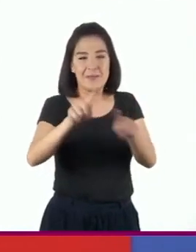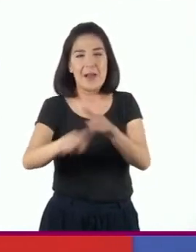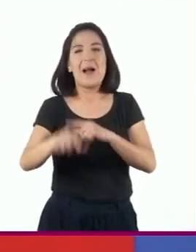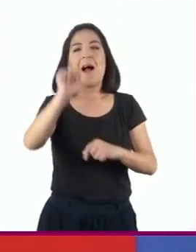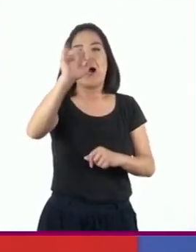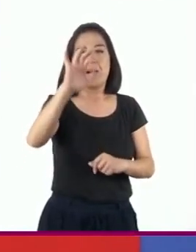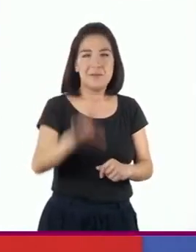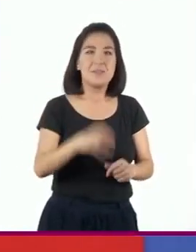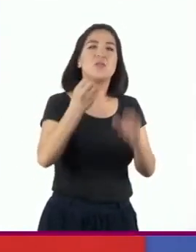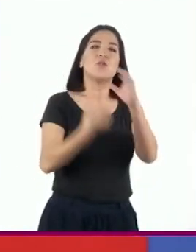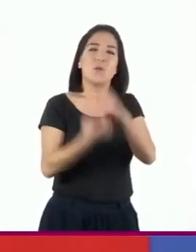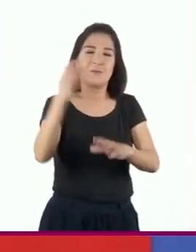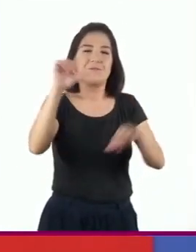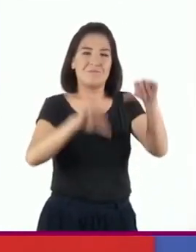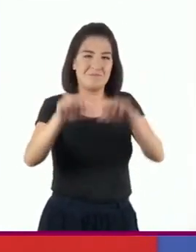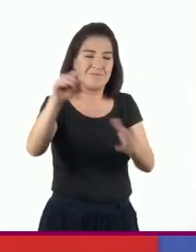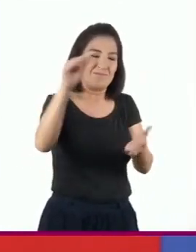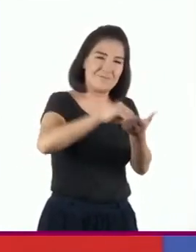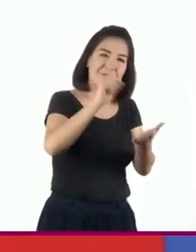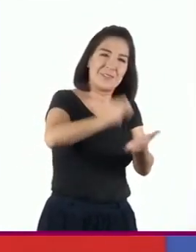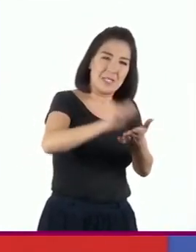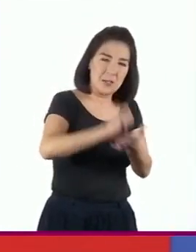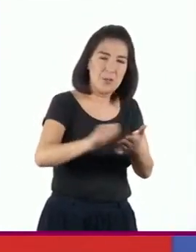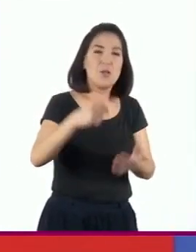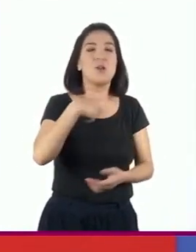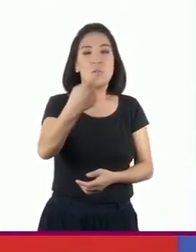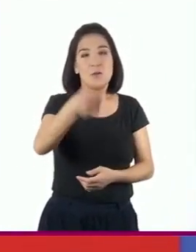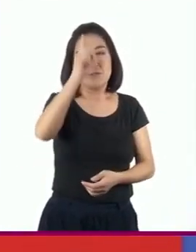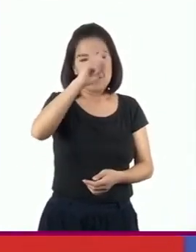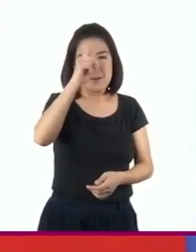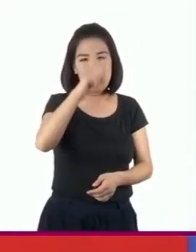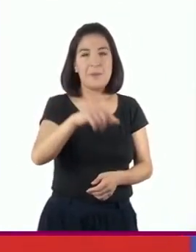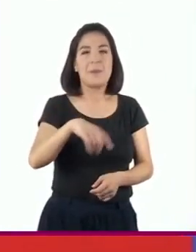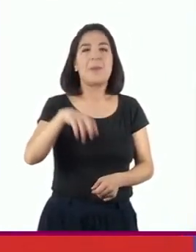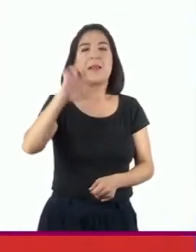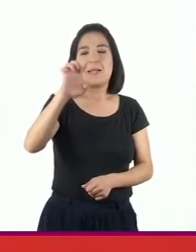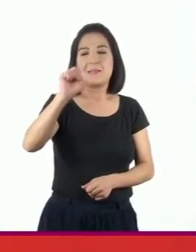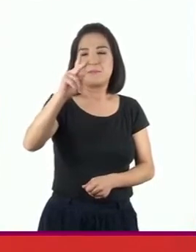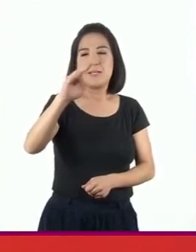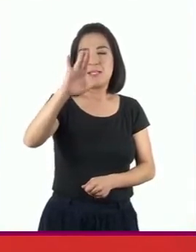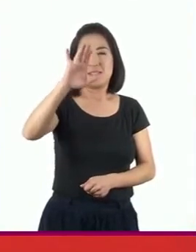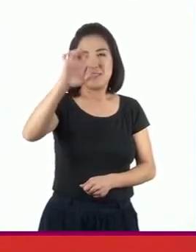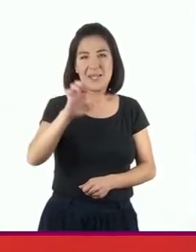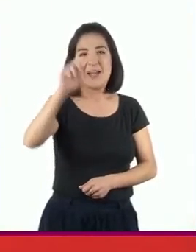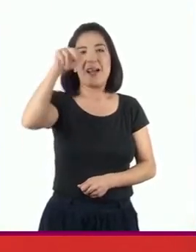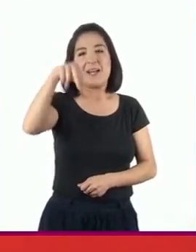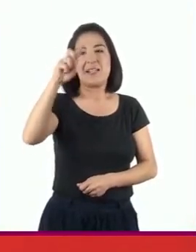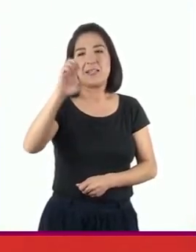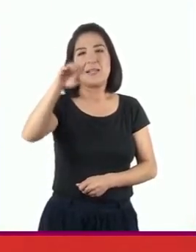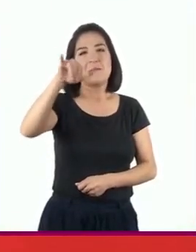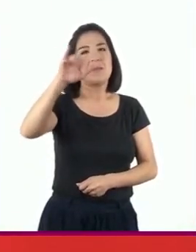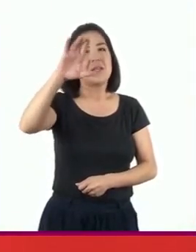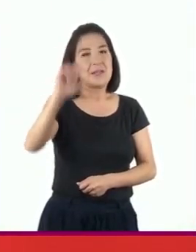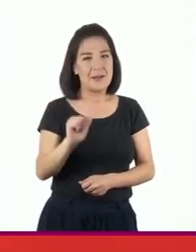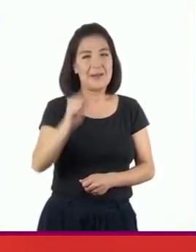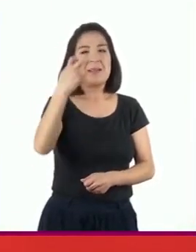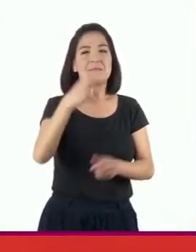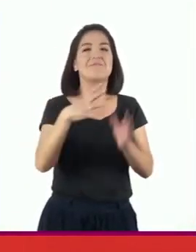¿Conocen otras especies super? Les invito a investigar sobre alguna especie que les interese. Espero que